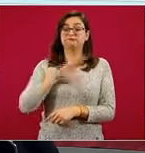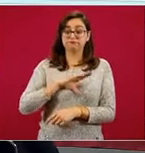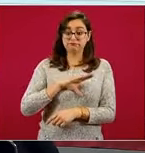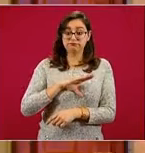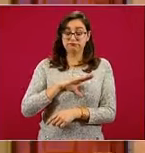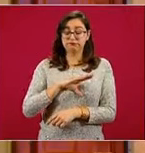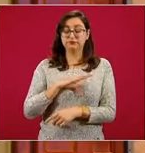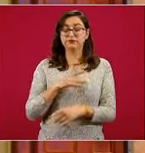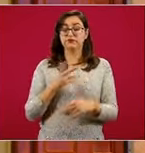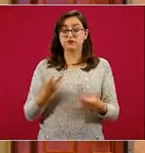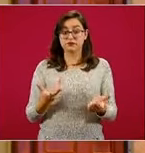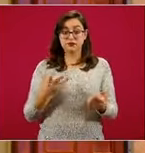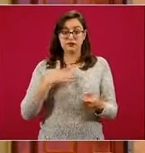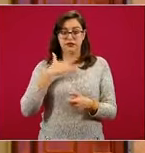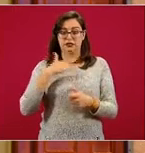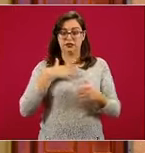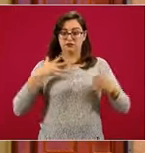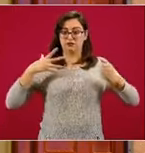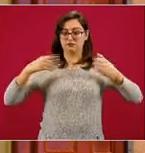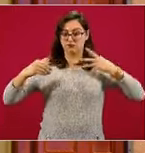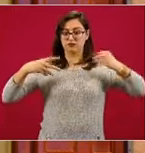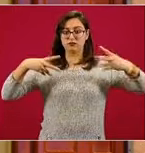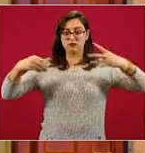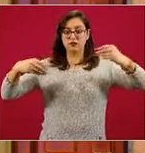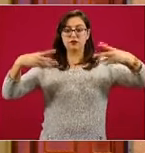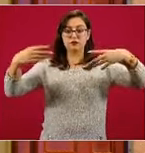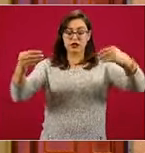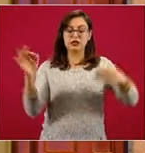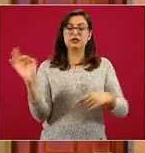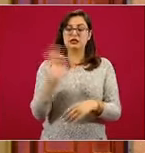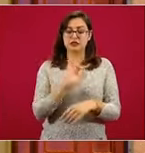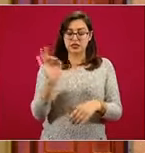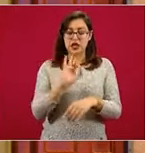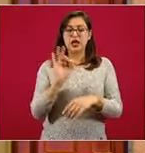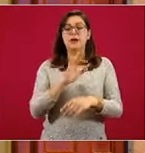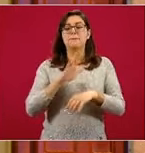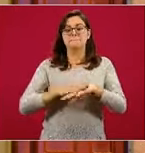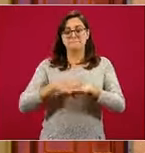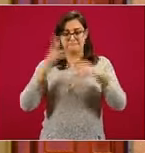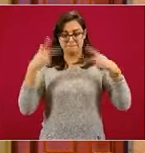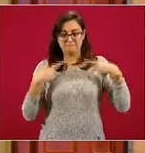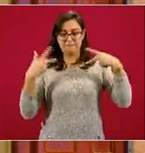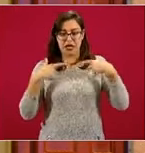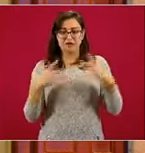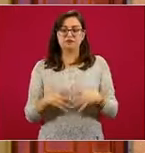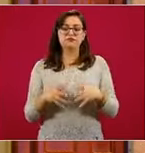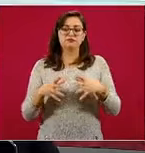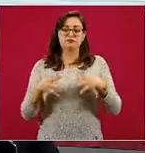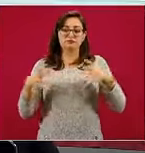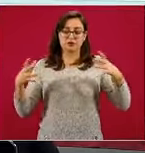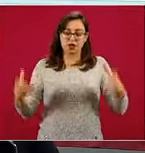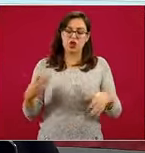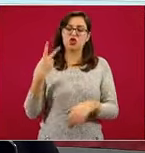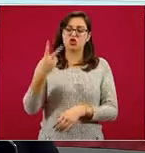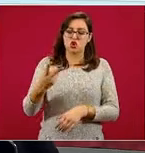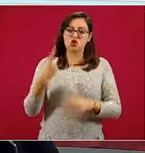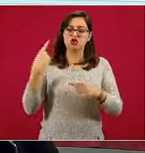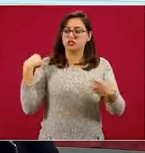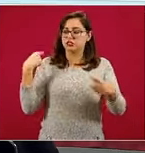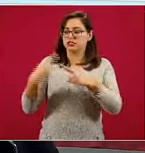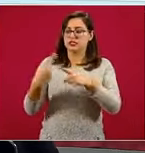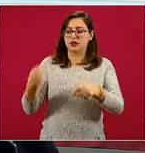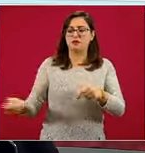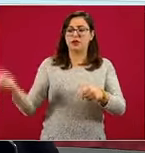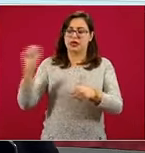que la actividad epidémica se incremente, podríamos tener más personas que enferman en las últimas 2 semanas y por lo tanto